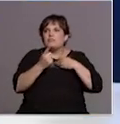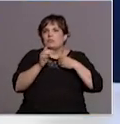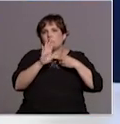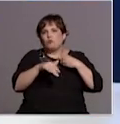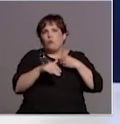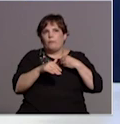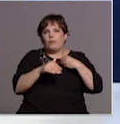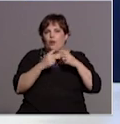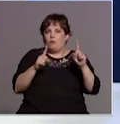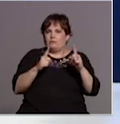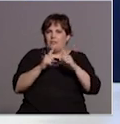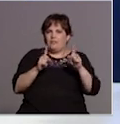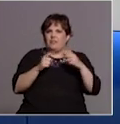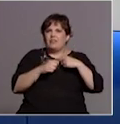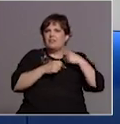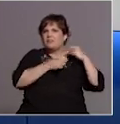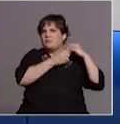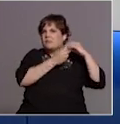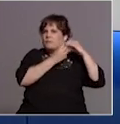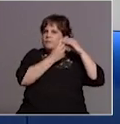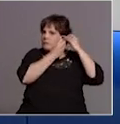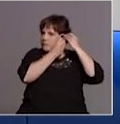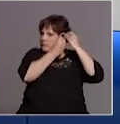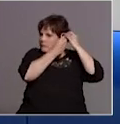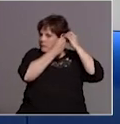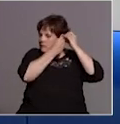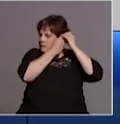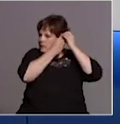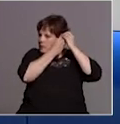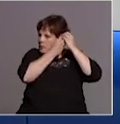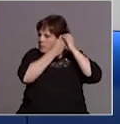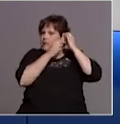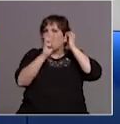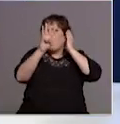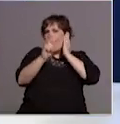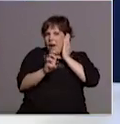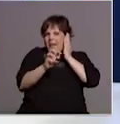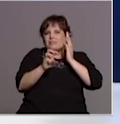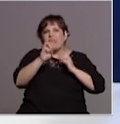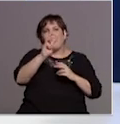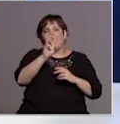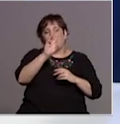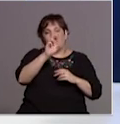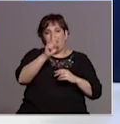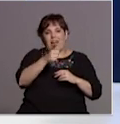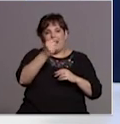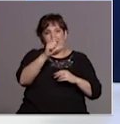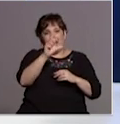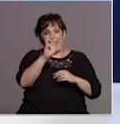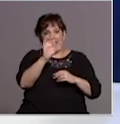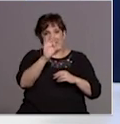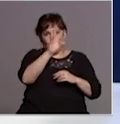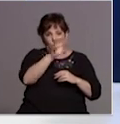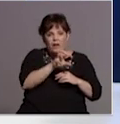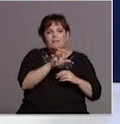sonidos de infiernos de la ignorancia a gales nos lo contamos cuál es el principal de galis también pero no